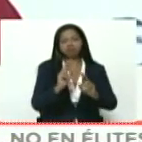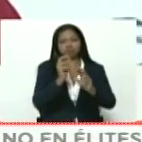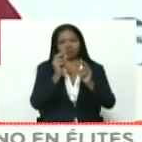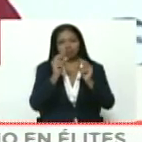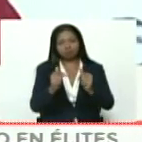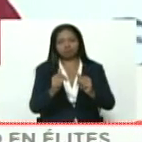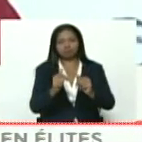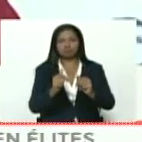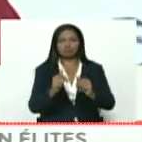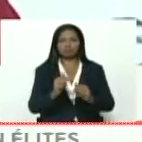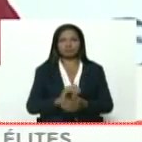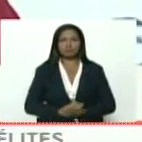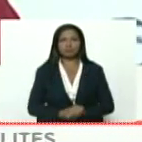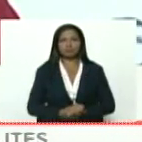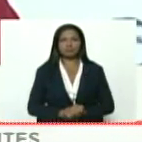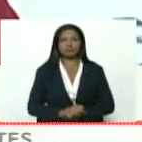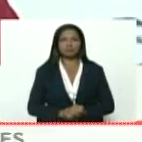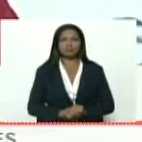dando,